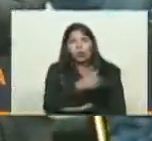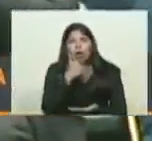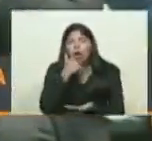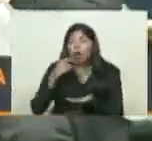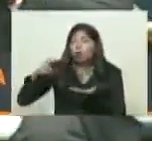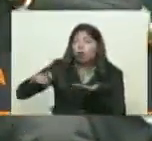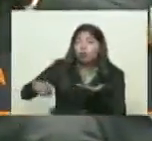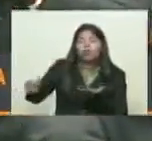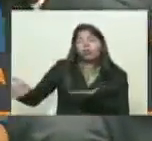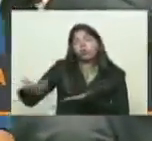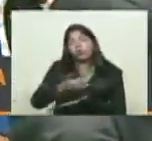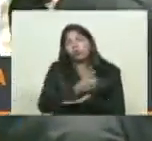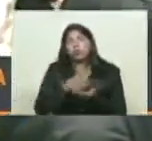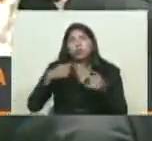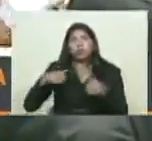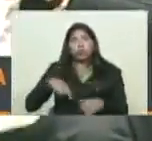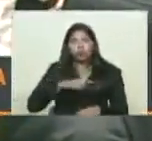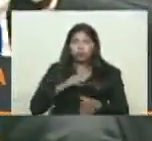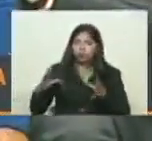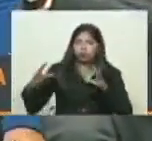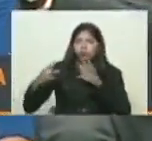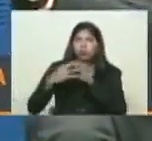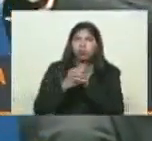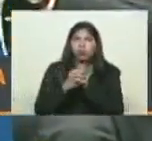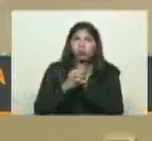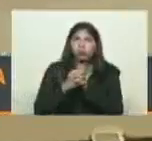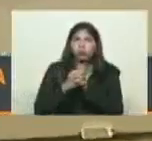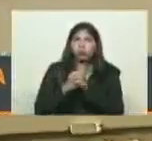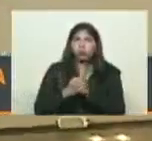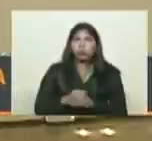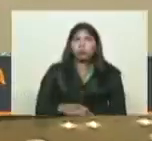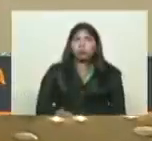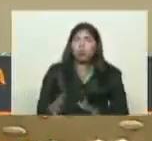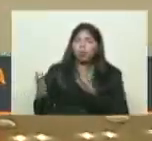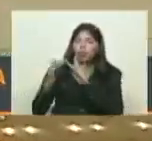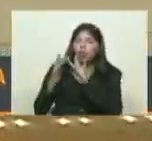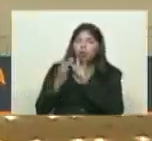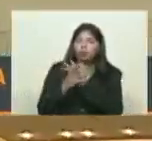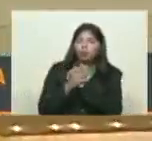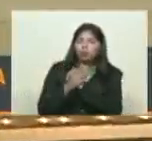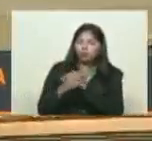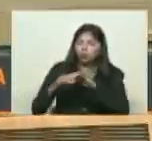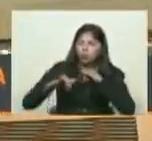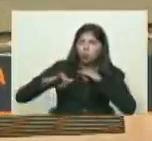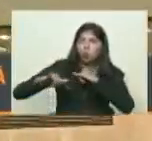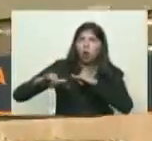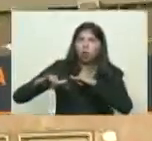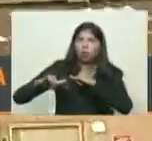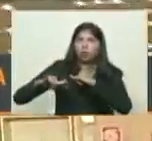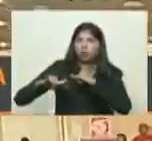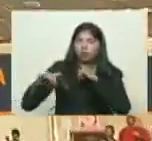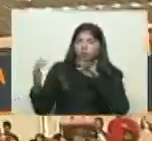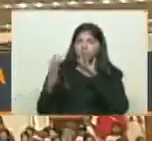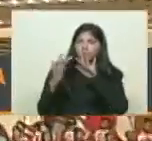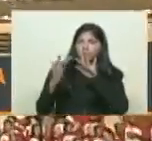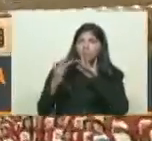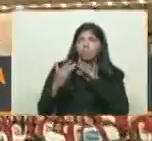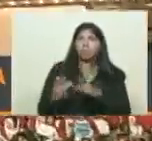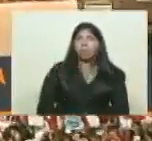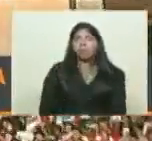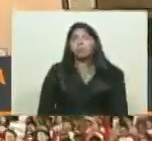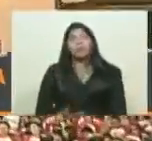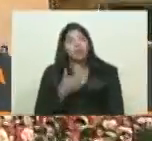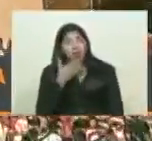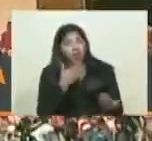cual nosotros formamos parte, tocando, reconociéndonos como iguales, presidente. Queremos agradecerle,